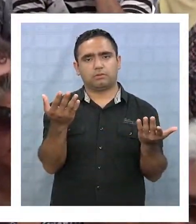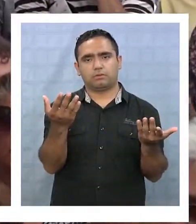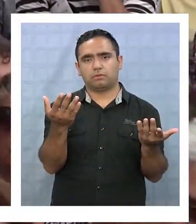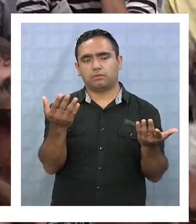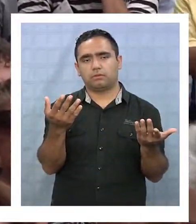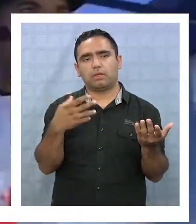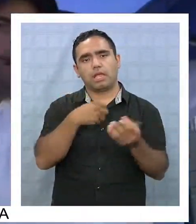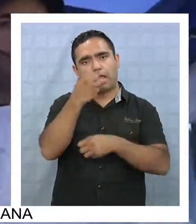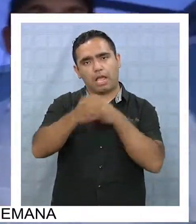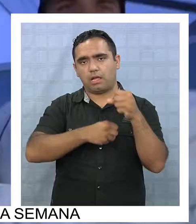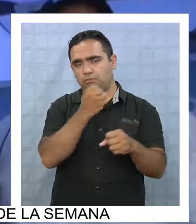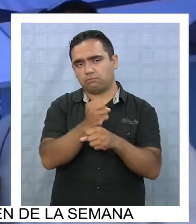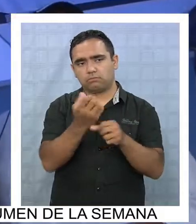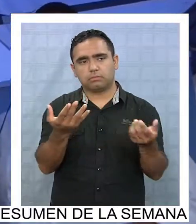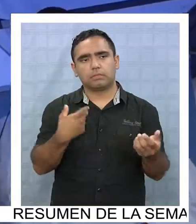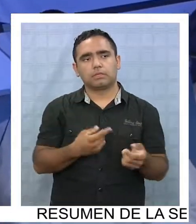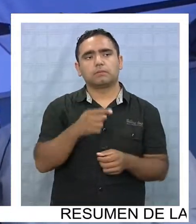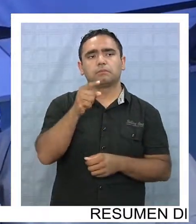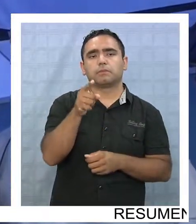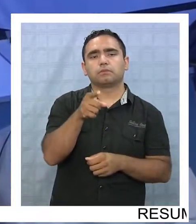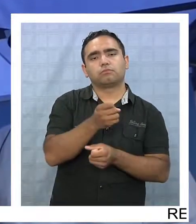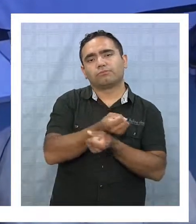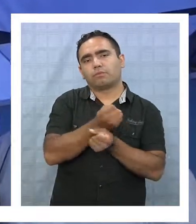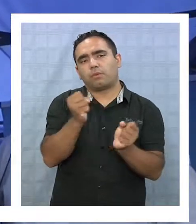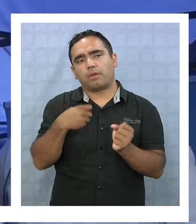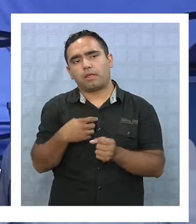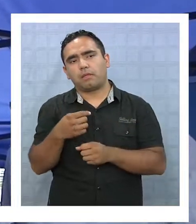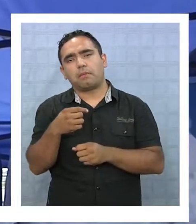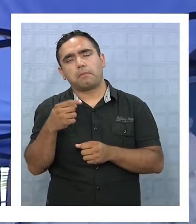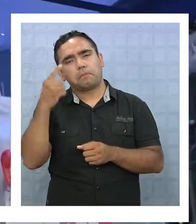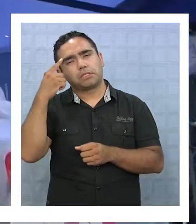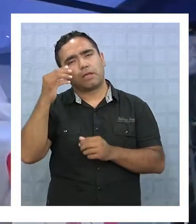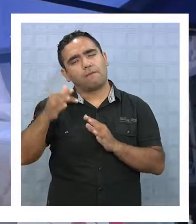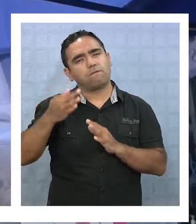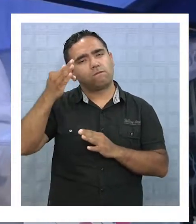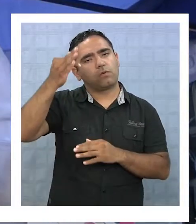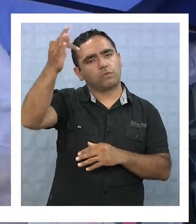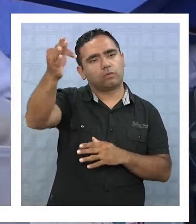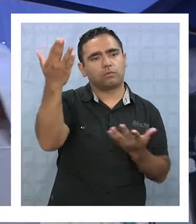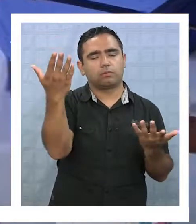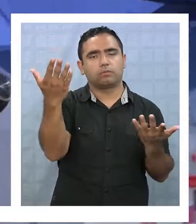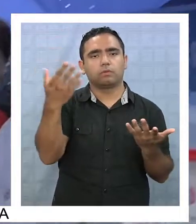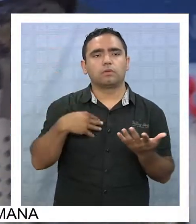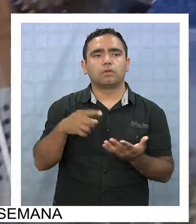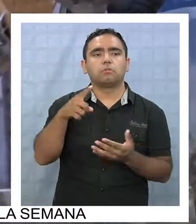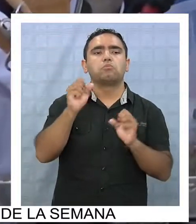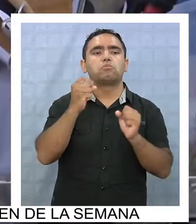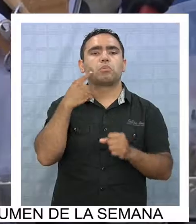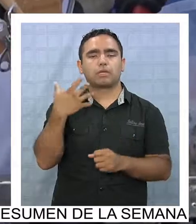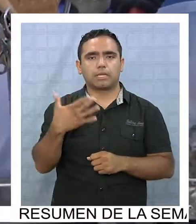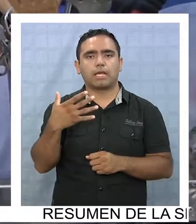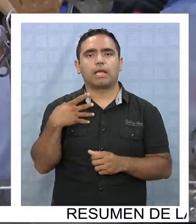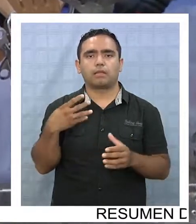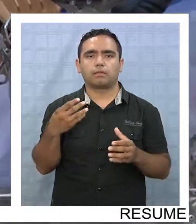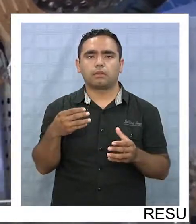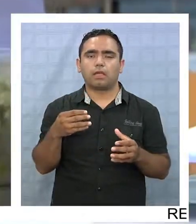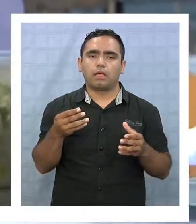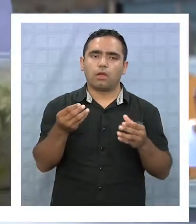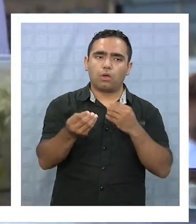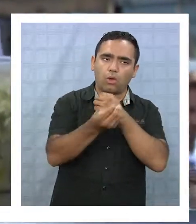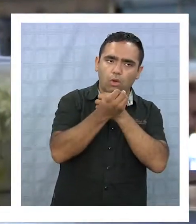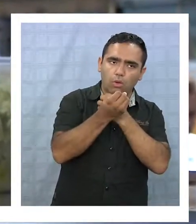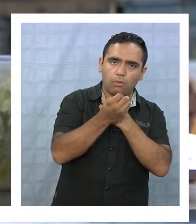pero eso no impide que estemos mirando con más largo plazo la importancia de incorporar en la